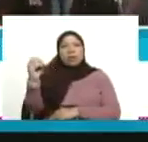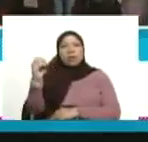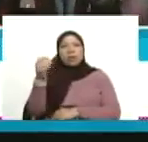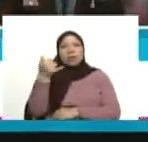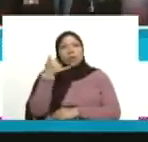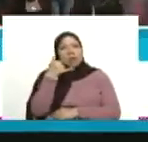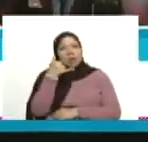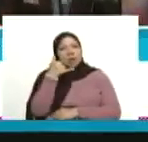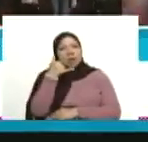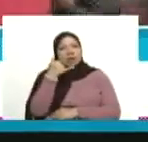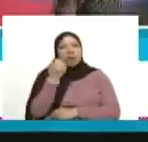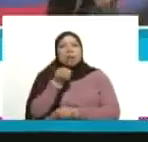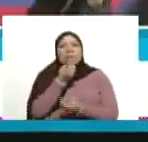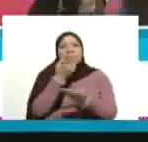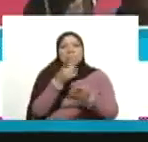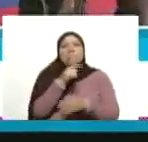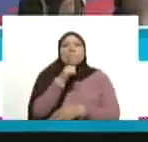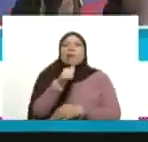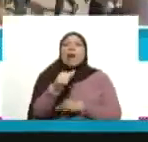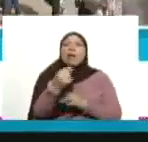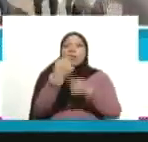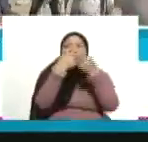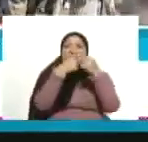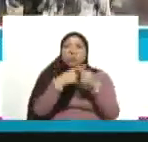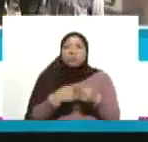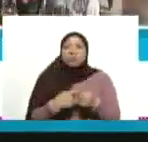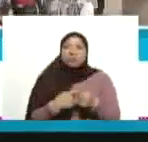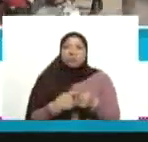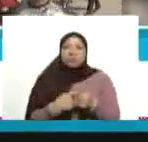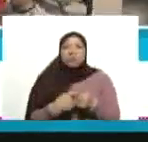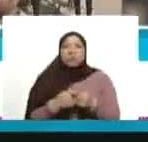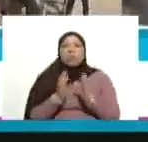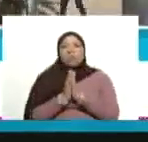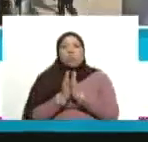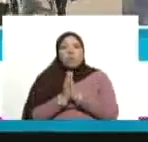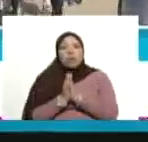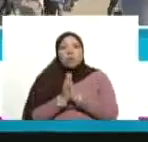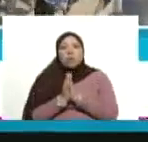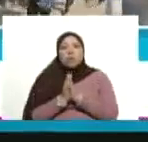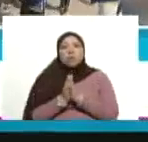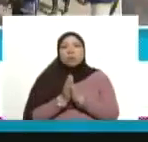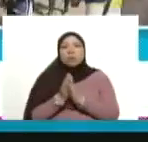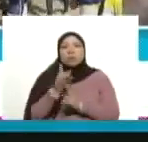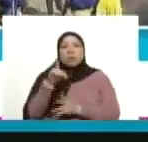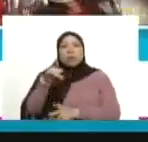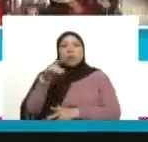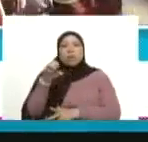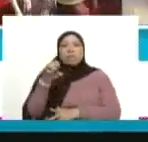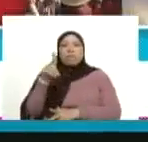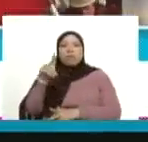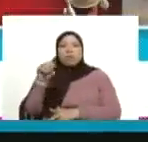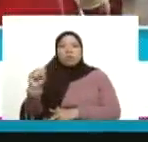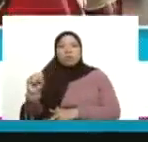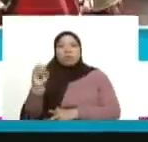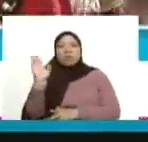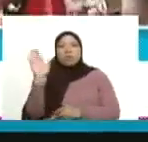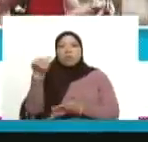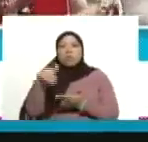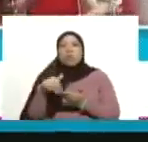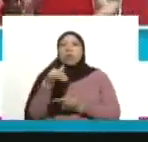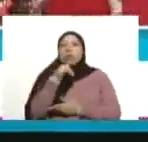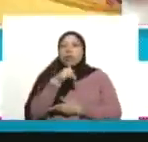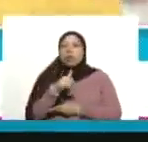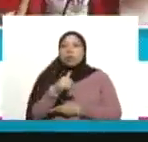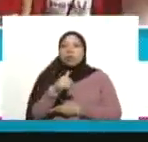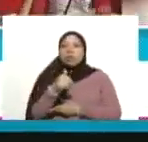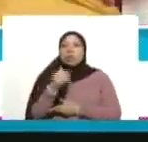Márquez. Dile que me mandó mal la lista. Que haga bien la lista, Pedro Infante. En Miranda, en Filas de Mariche. En